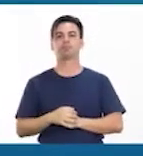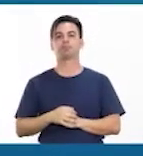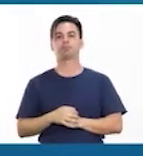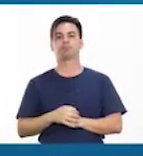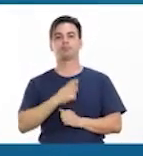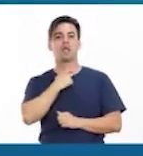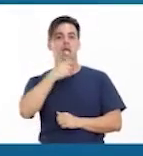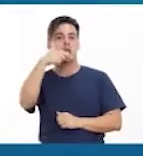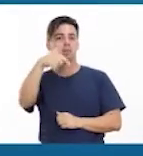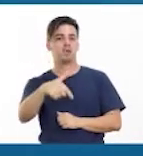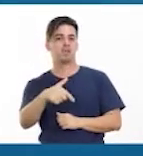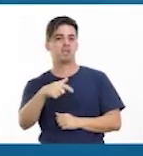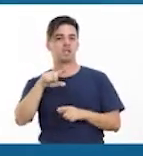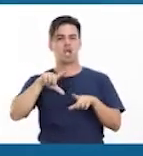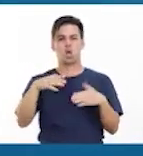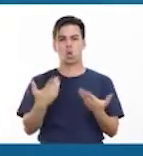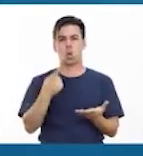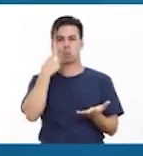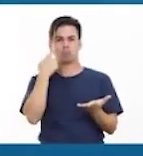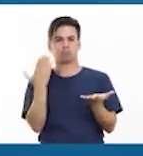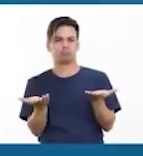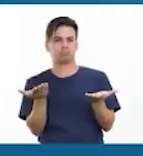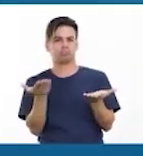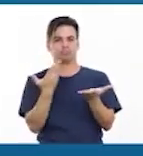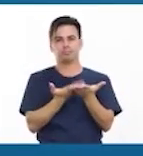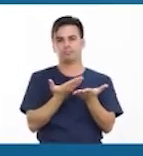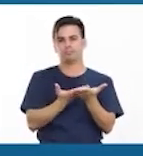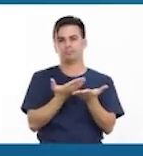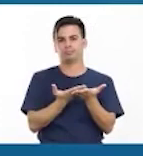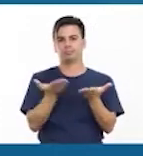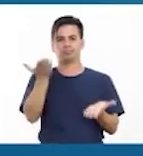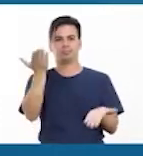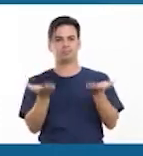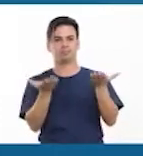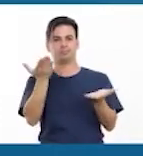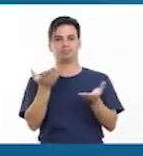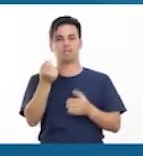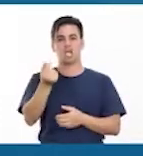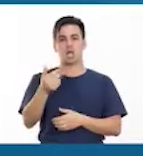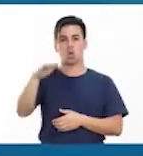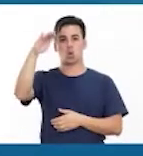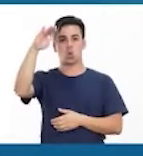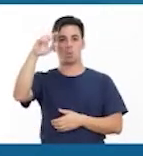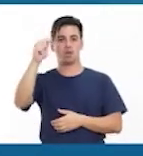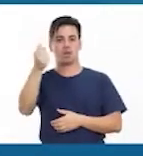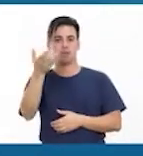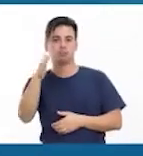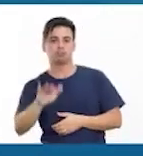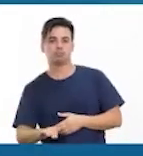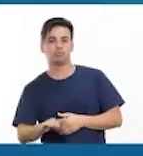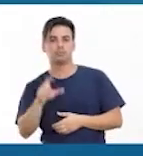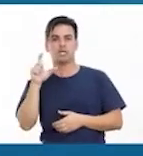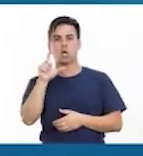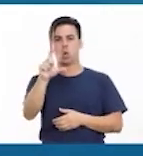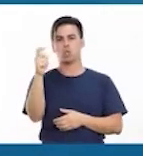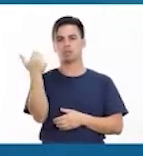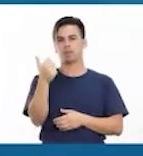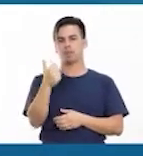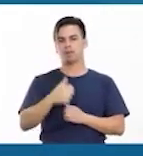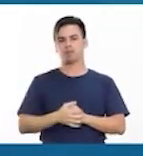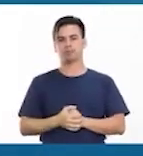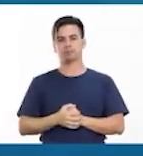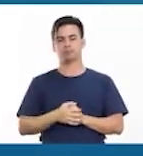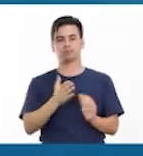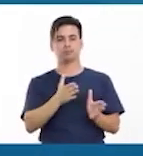de inestabilidad económica en Europa Occidental de las últimas décadas y valore la